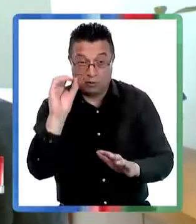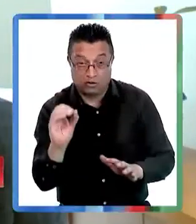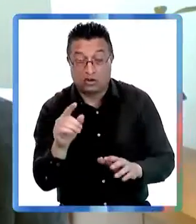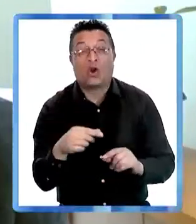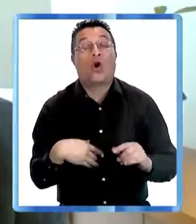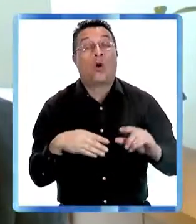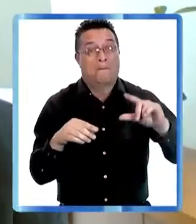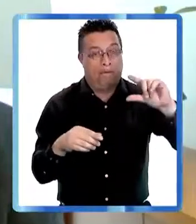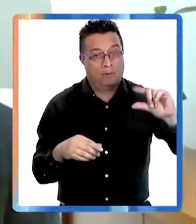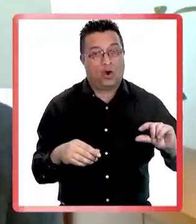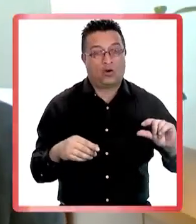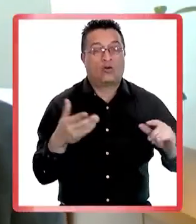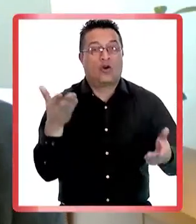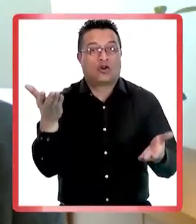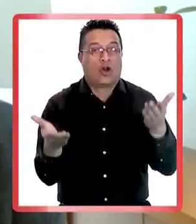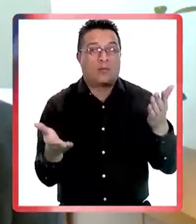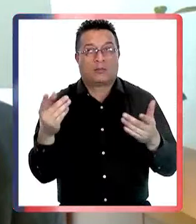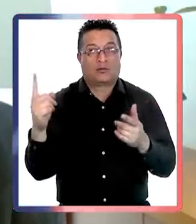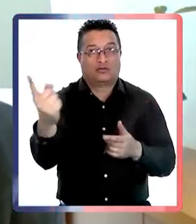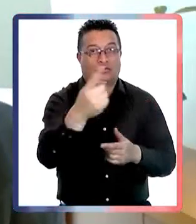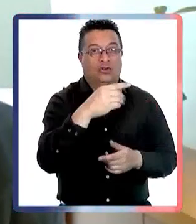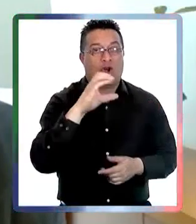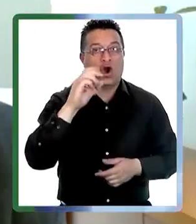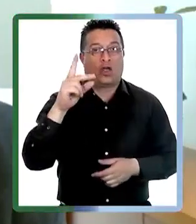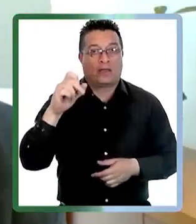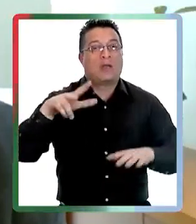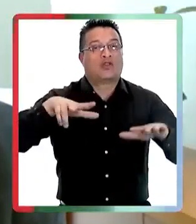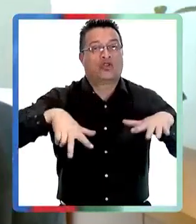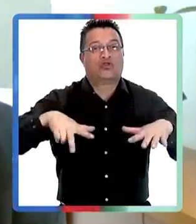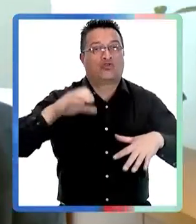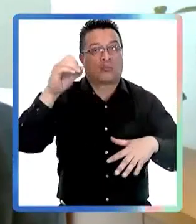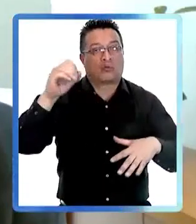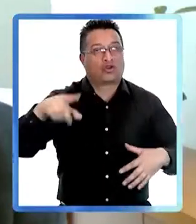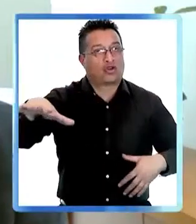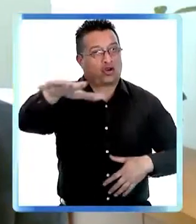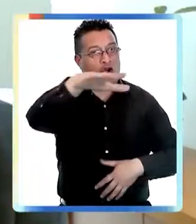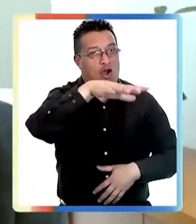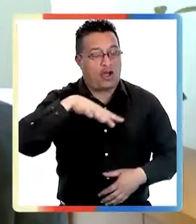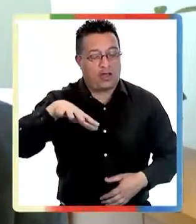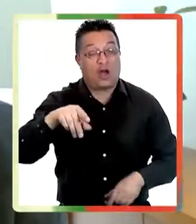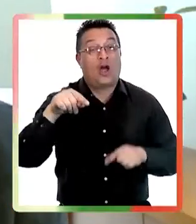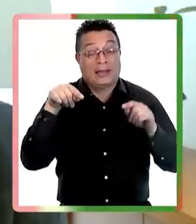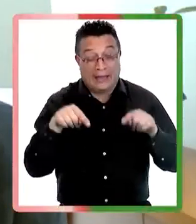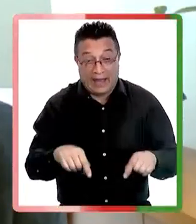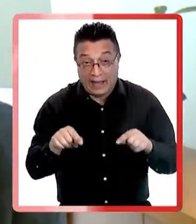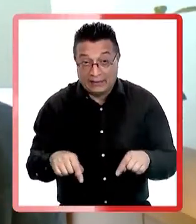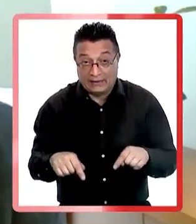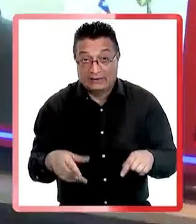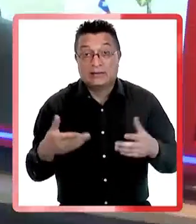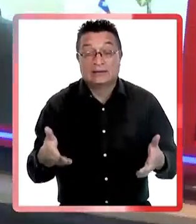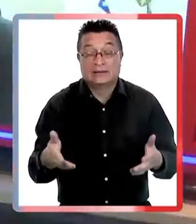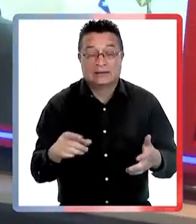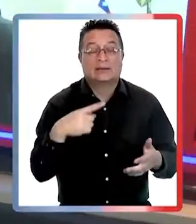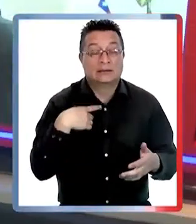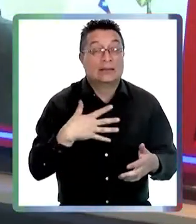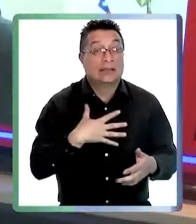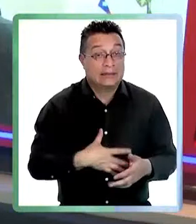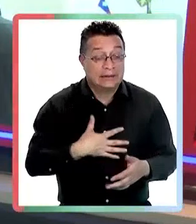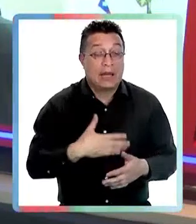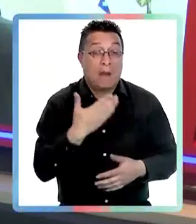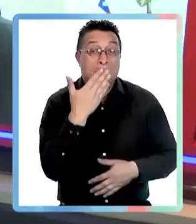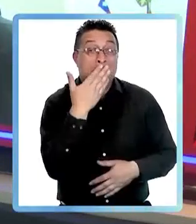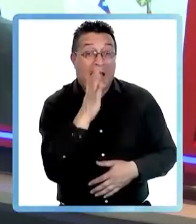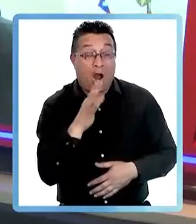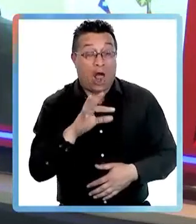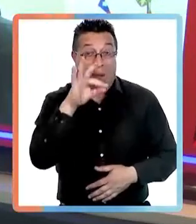10% es bajo comparado con el promedio de la OCDE, que es 18%. Y por lo tanto aquí, si se quiere